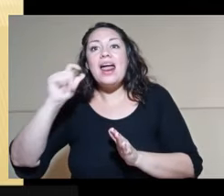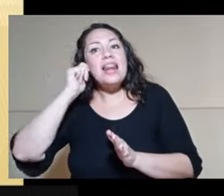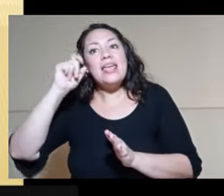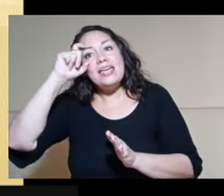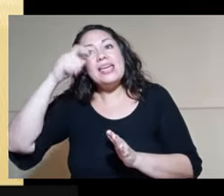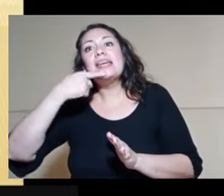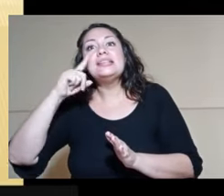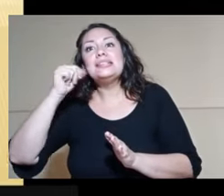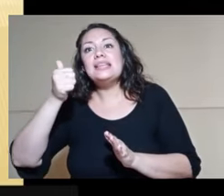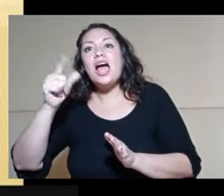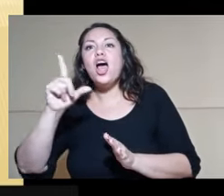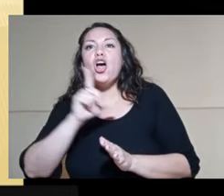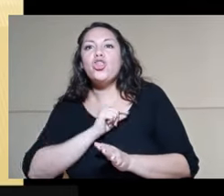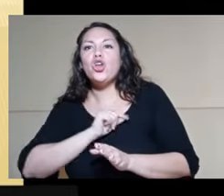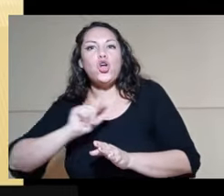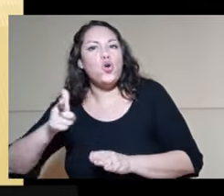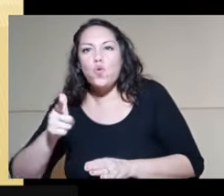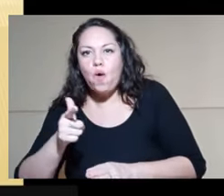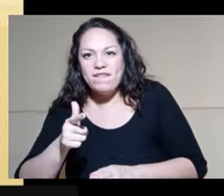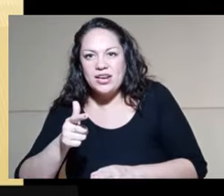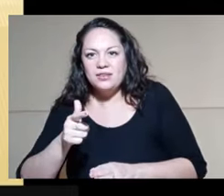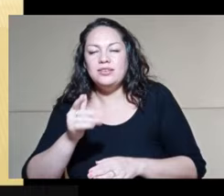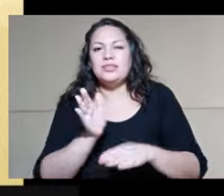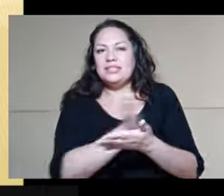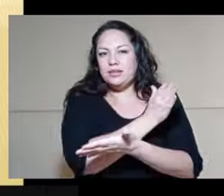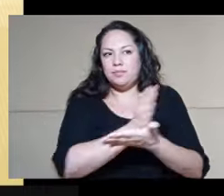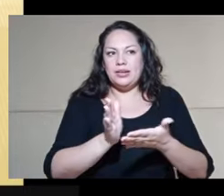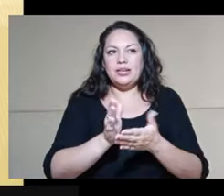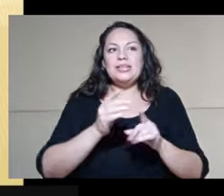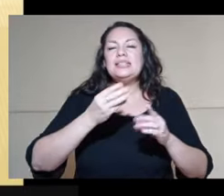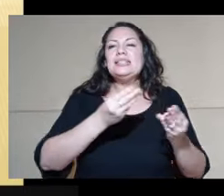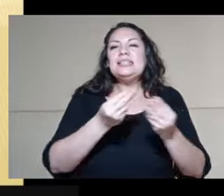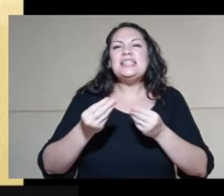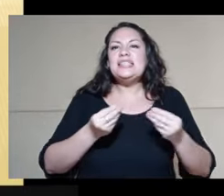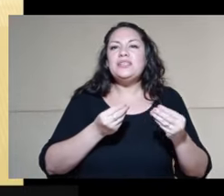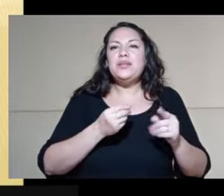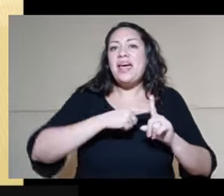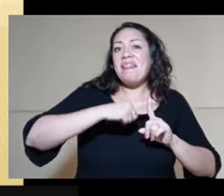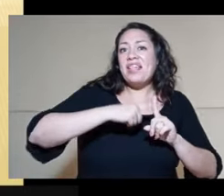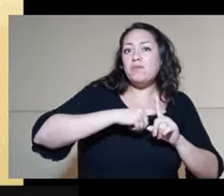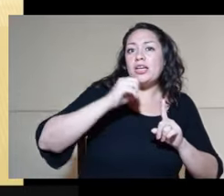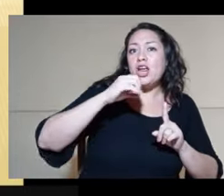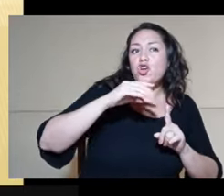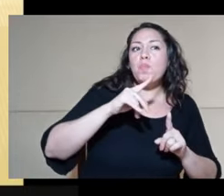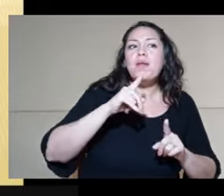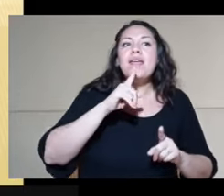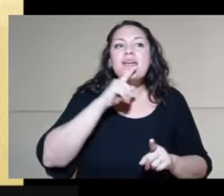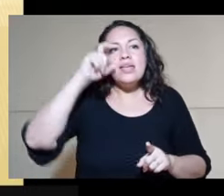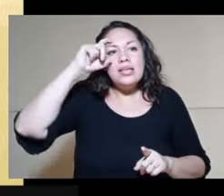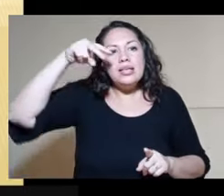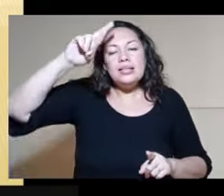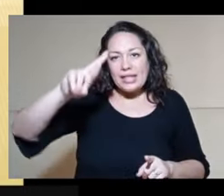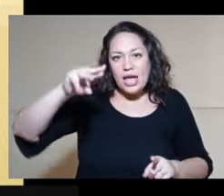analgesia es justamente lo opuesto. ¿Mm? Y la sensibilidad térmica se lo conoce como termoestesia.